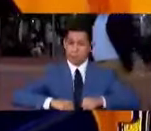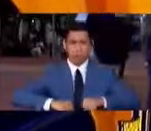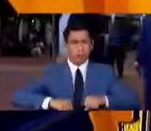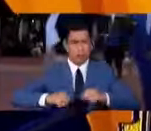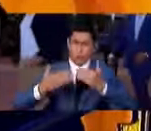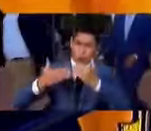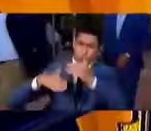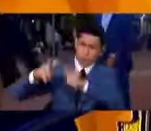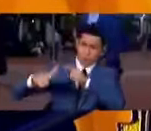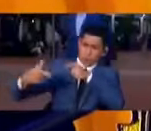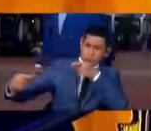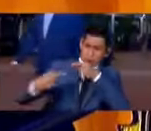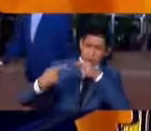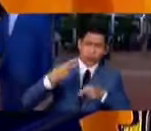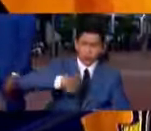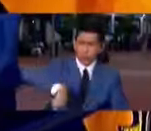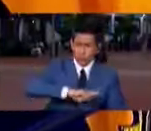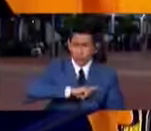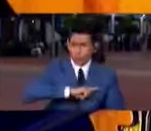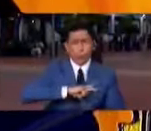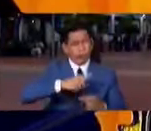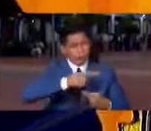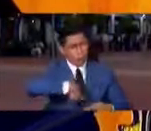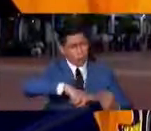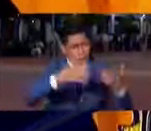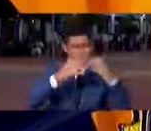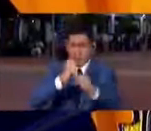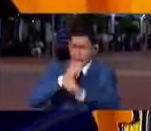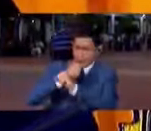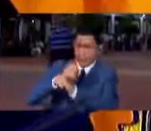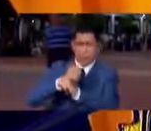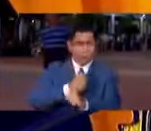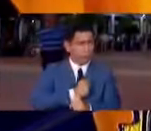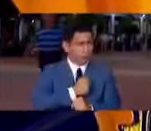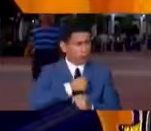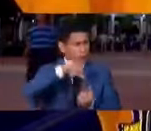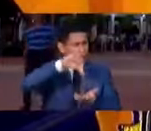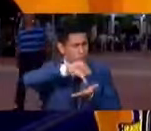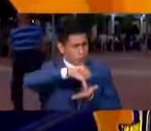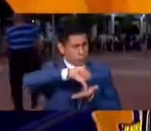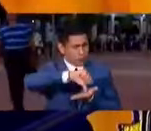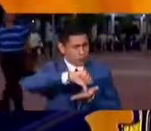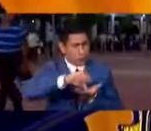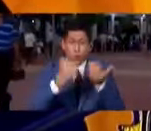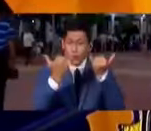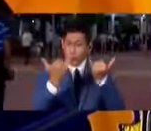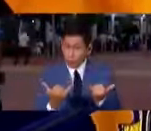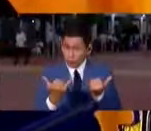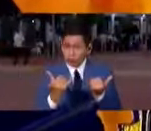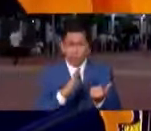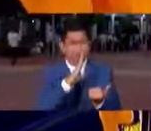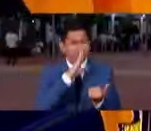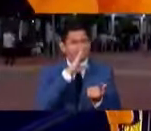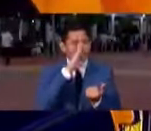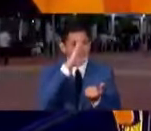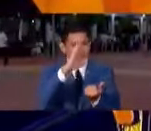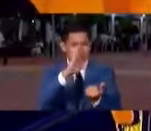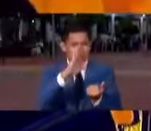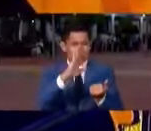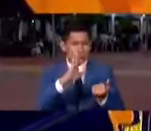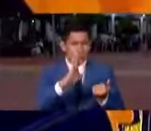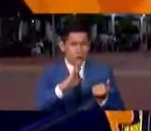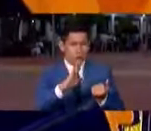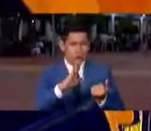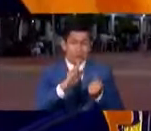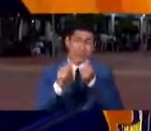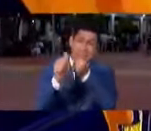Guayaquil. Guayaquil siempre está expuesta por ser una gran ciudad, pero siempre, desde siempre, hemos estado cubiertos con el escudo de la fe